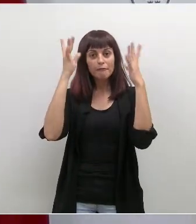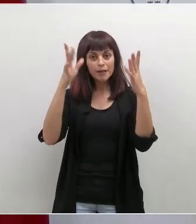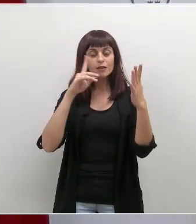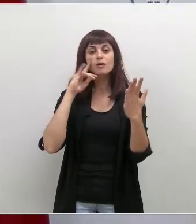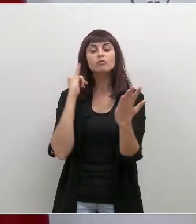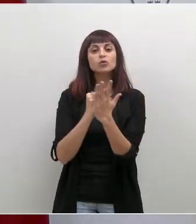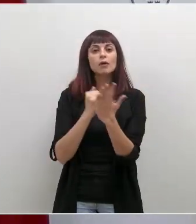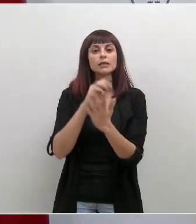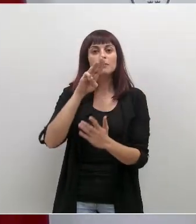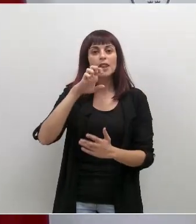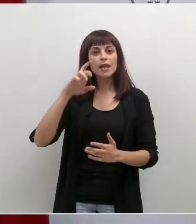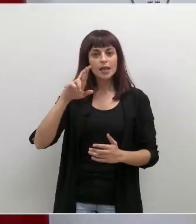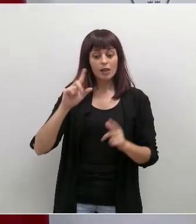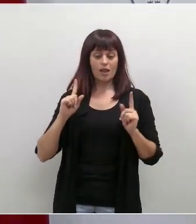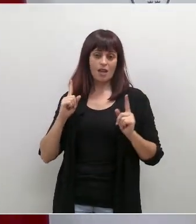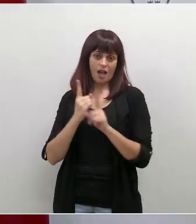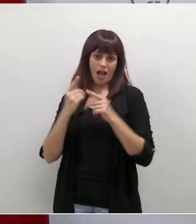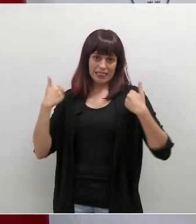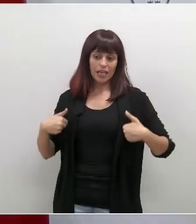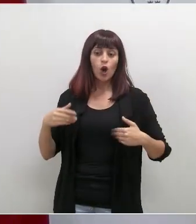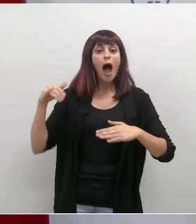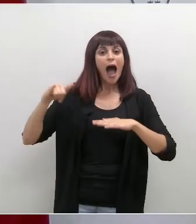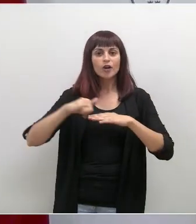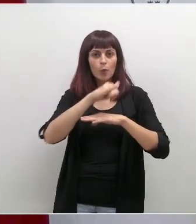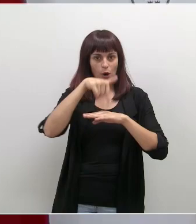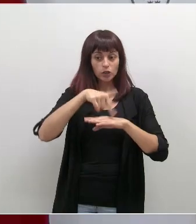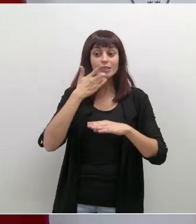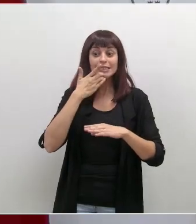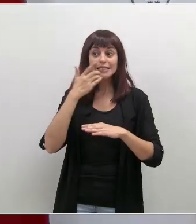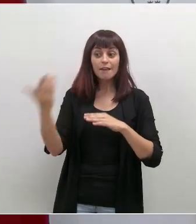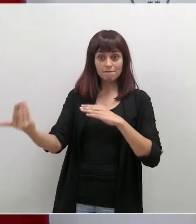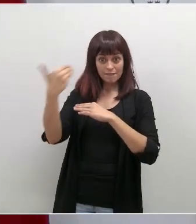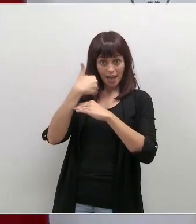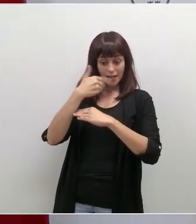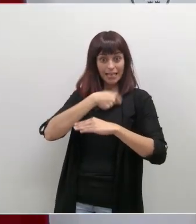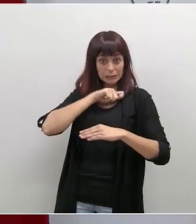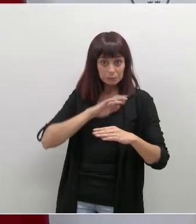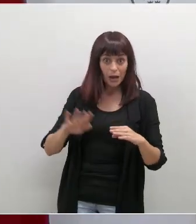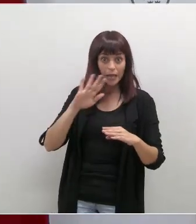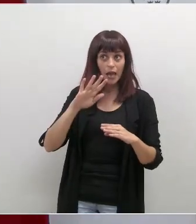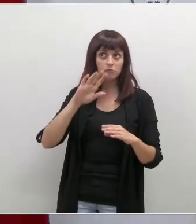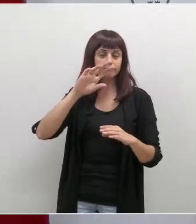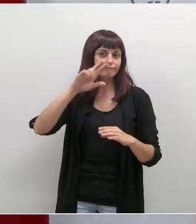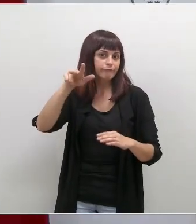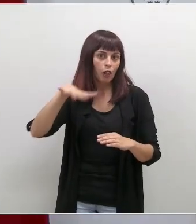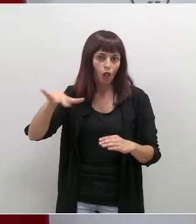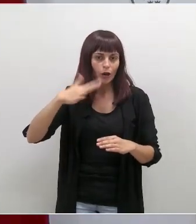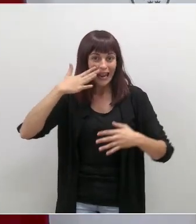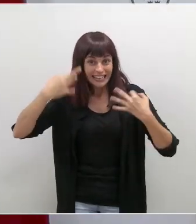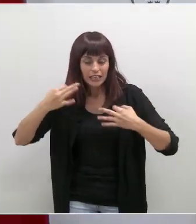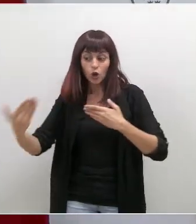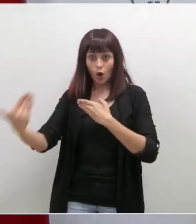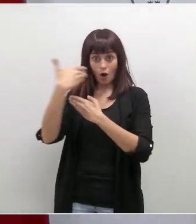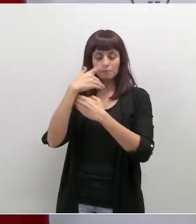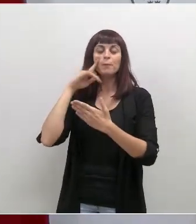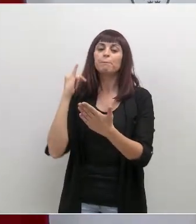pruebas PCR o de antígenos en los aeropuertos a todos los viajeros que entren en España procedentes de zonas de alto riesgo.